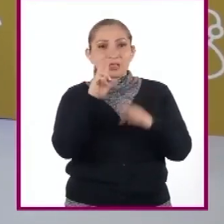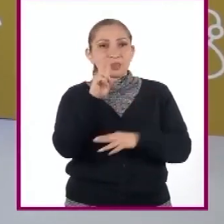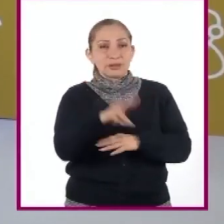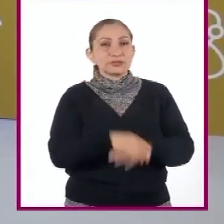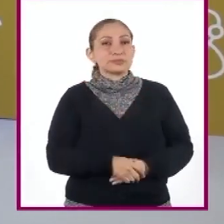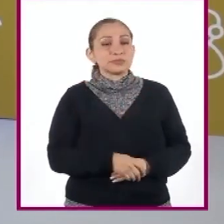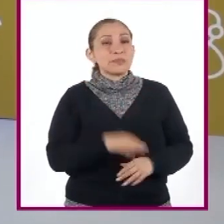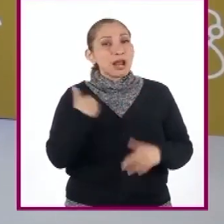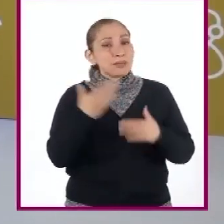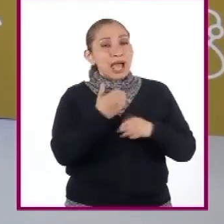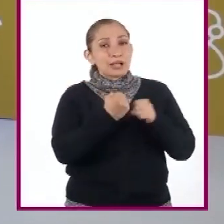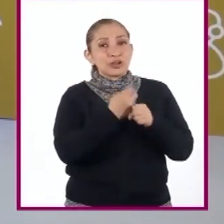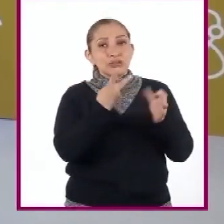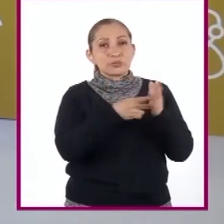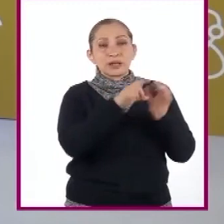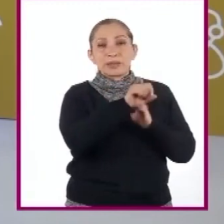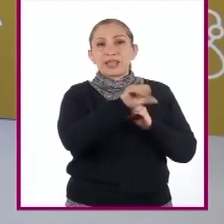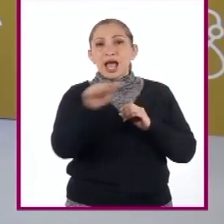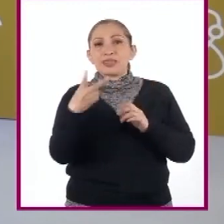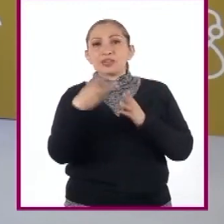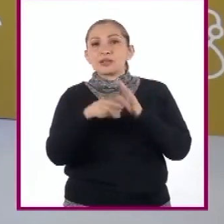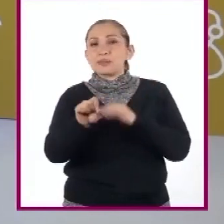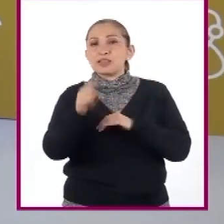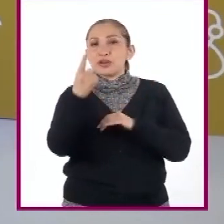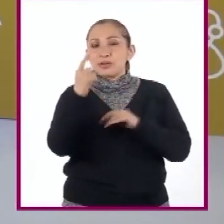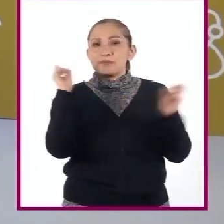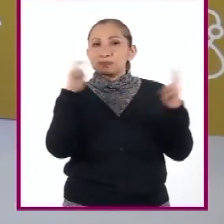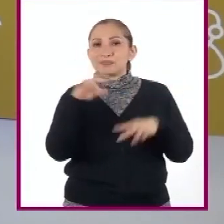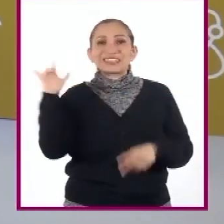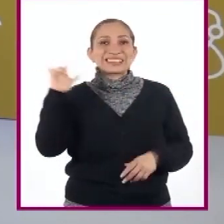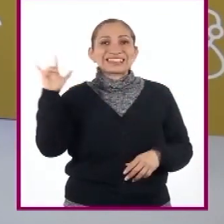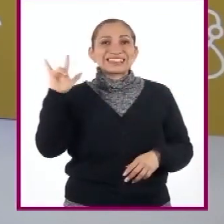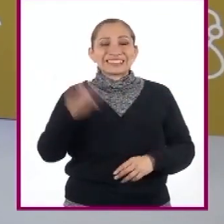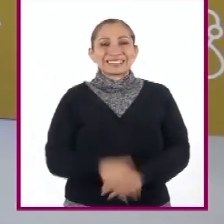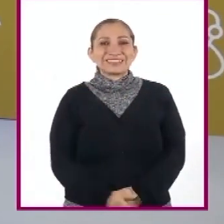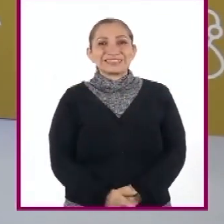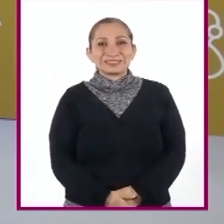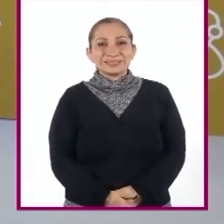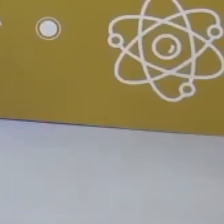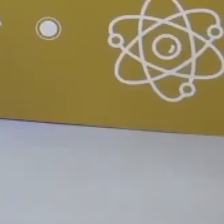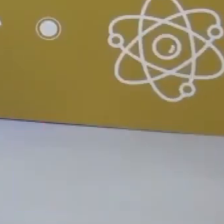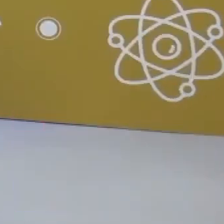2 para el ciclo escolar 2020-2021. ¡Hasta la próxima!